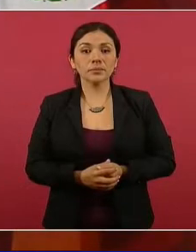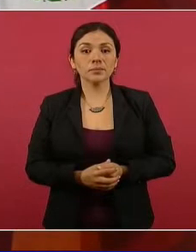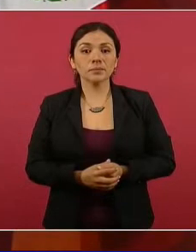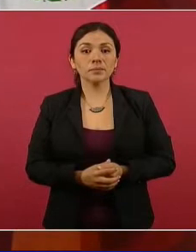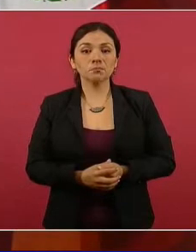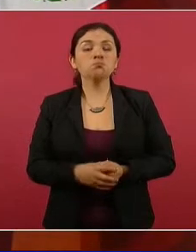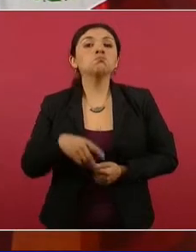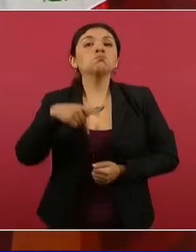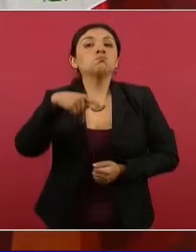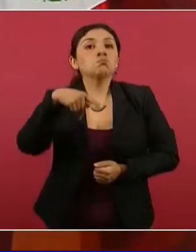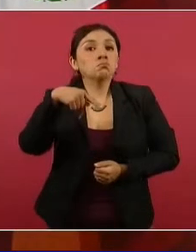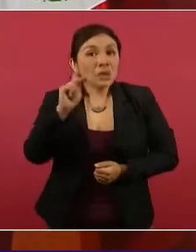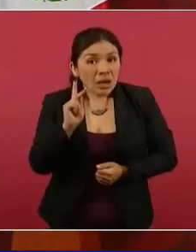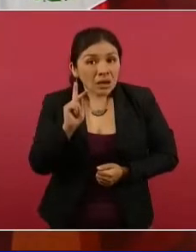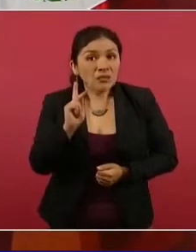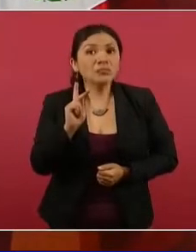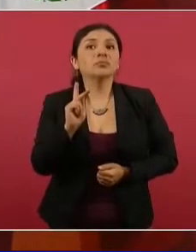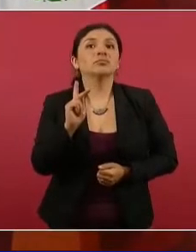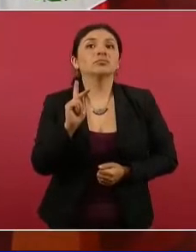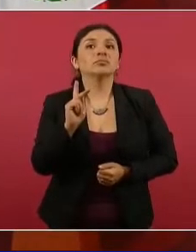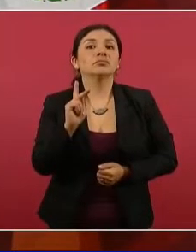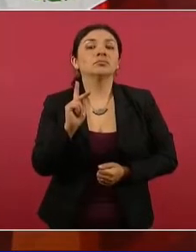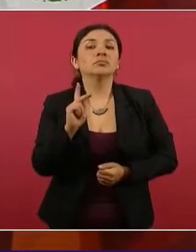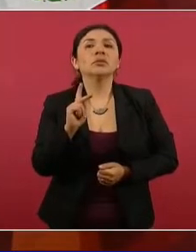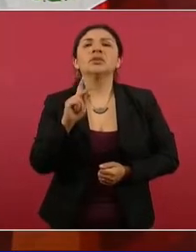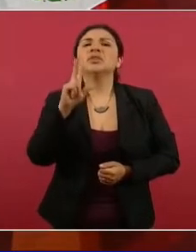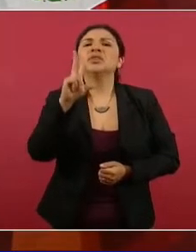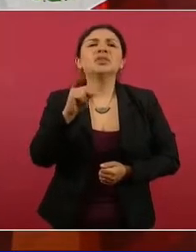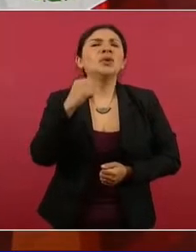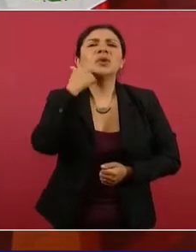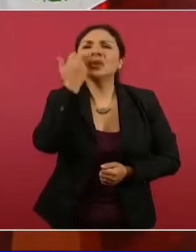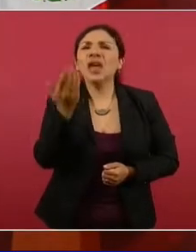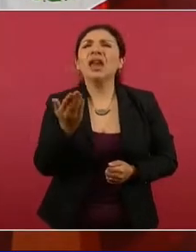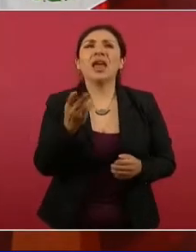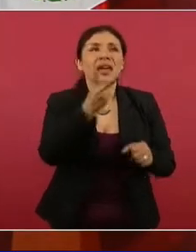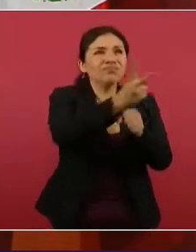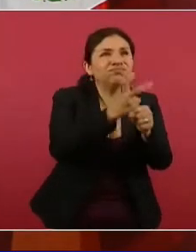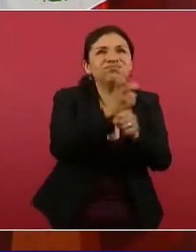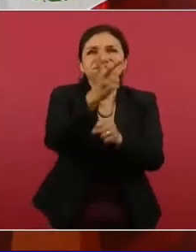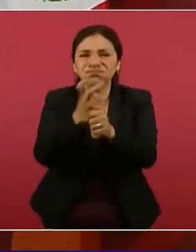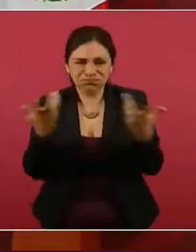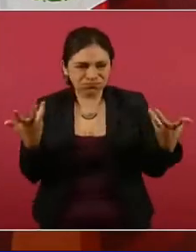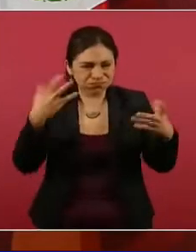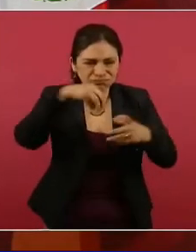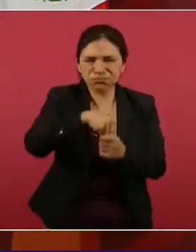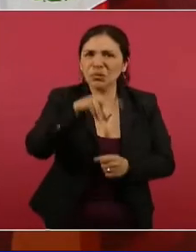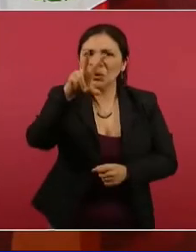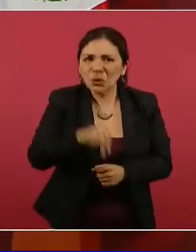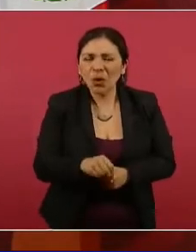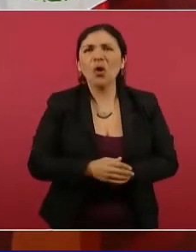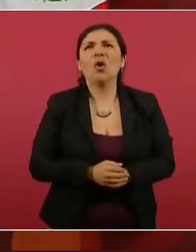no invitando a todos, no buscando la conciliación,